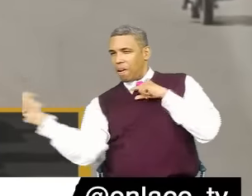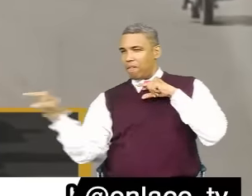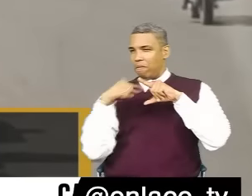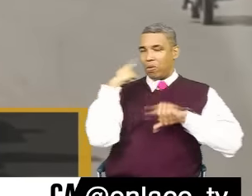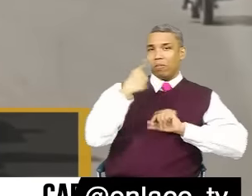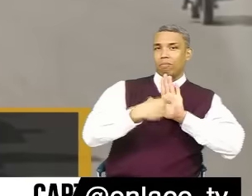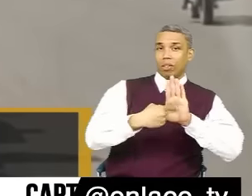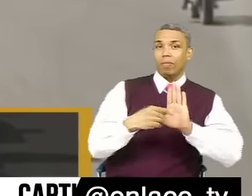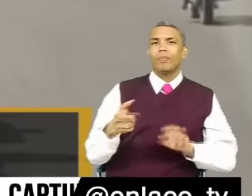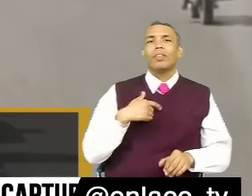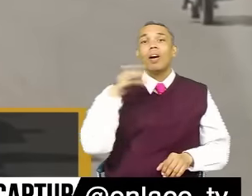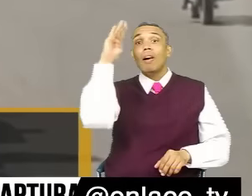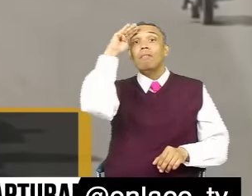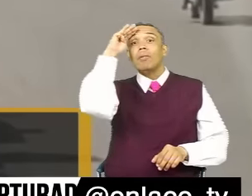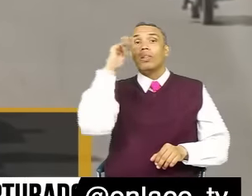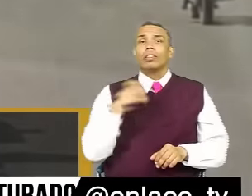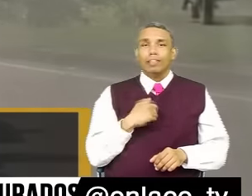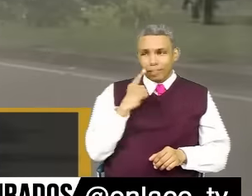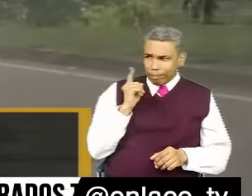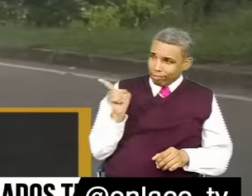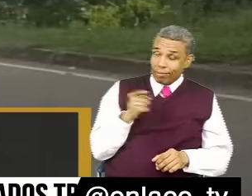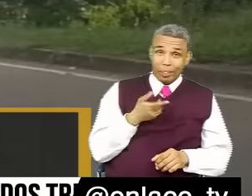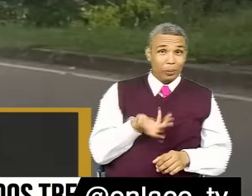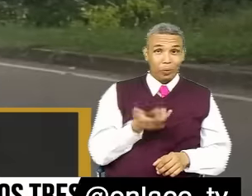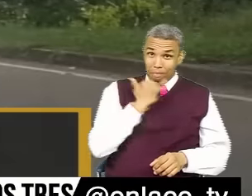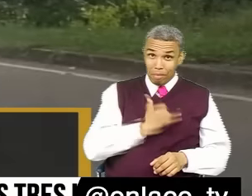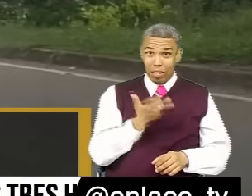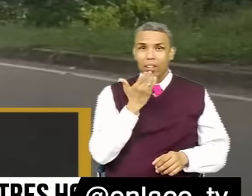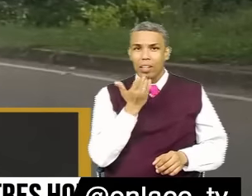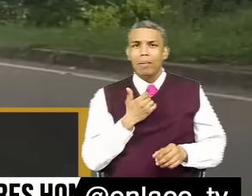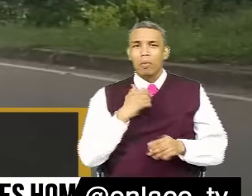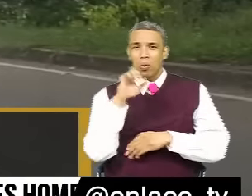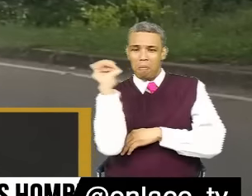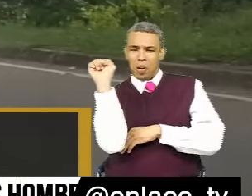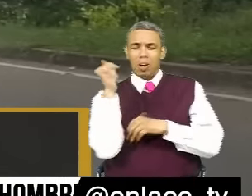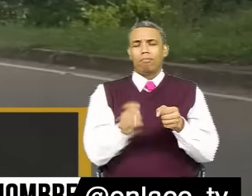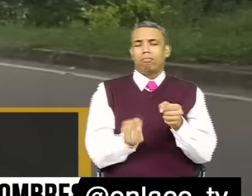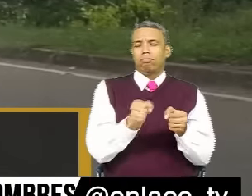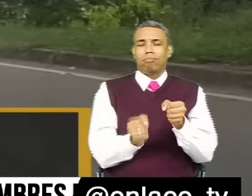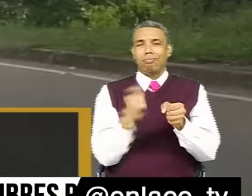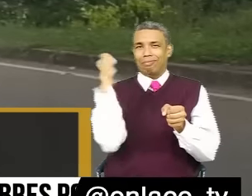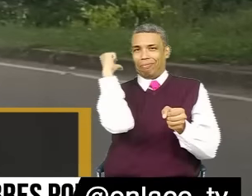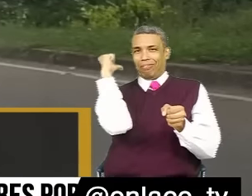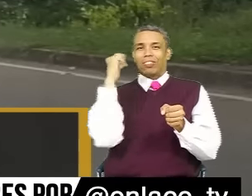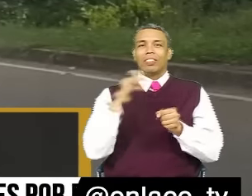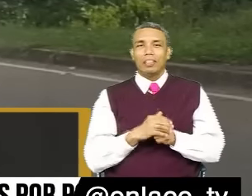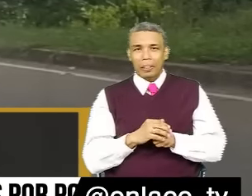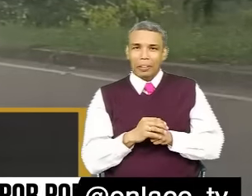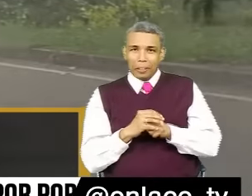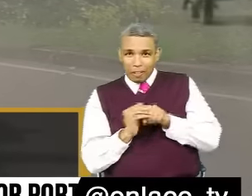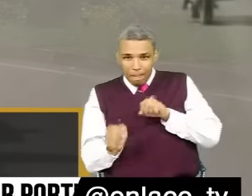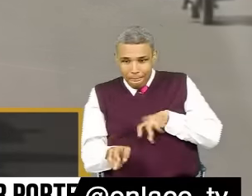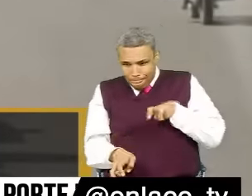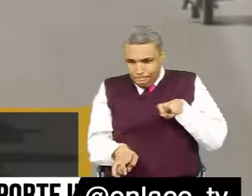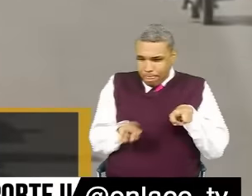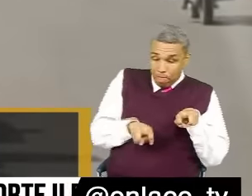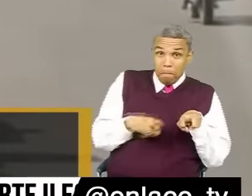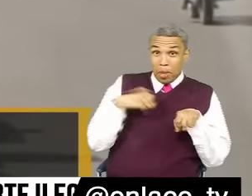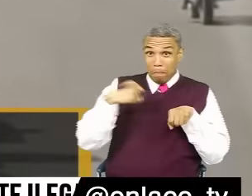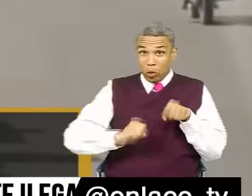ven a 2 uniformados de la Policía Nacional cómo son transportados en la parte trasera de una camioneta, al parecer también institucional,